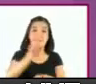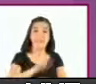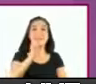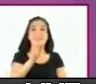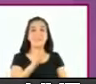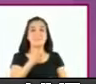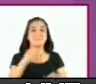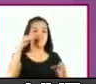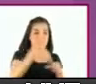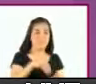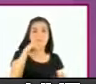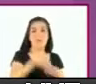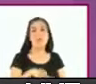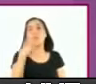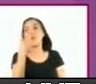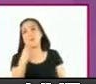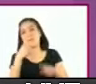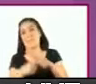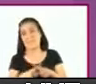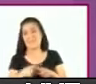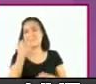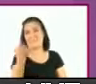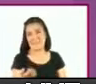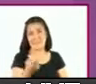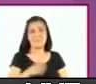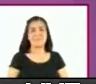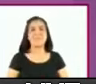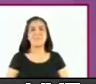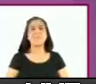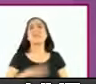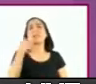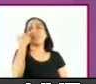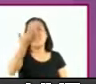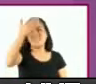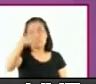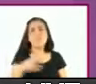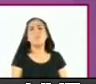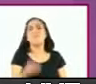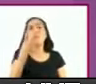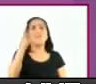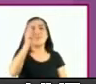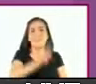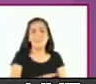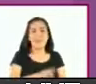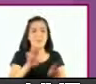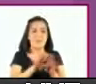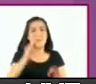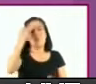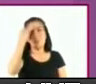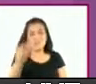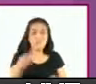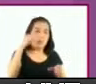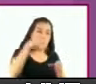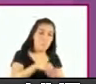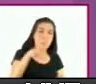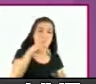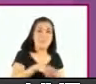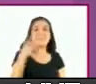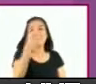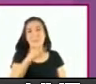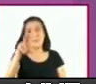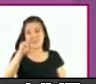ahorra 2X pesos. Como queremos saber cuántos días tardará Mateo en juntar